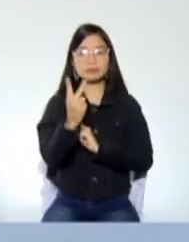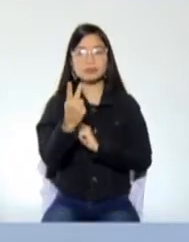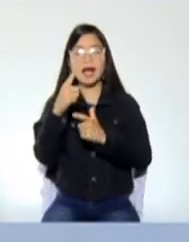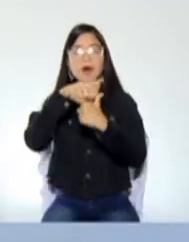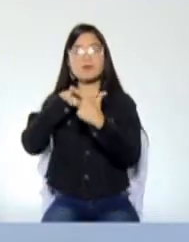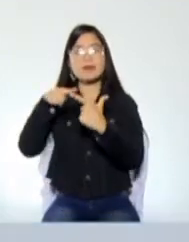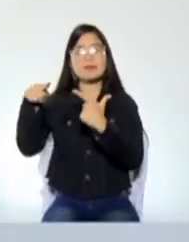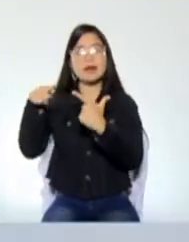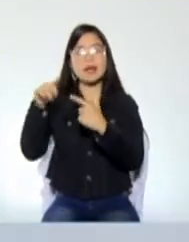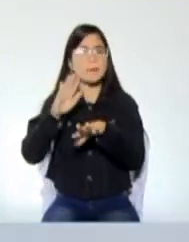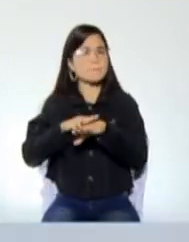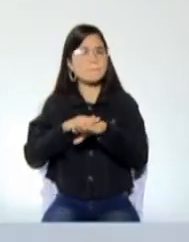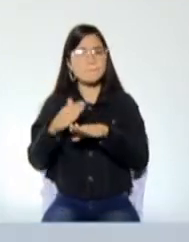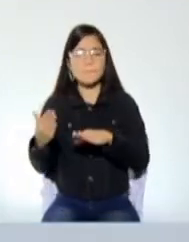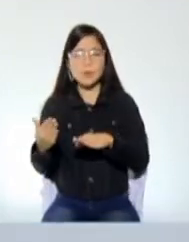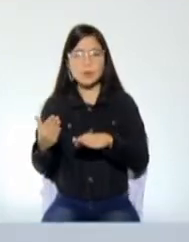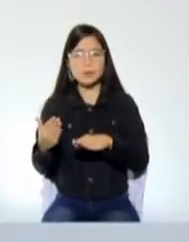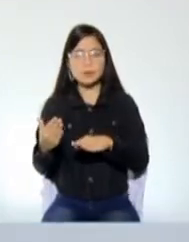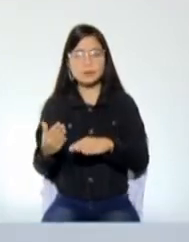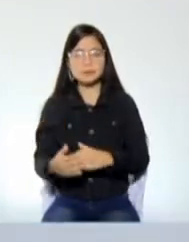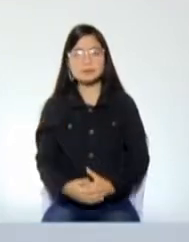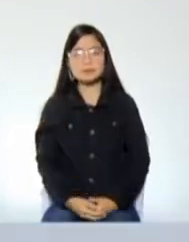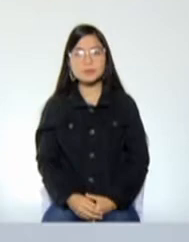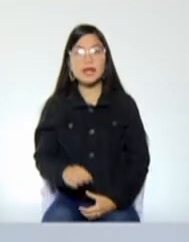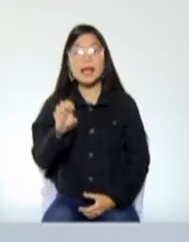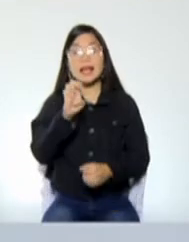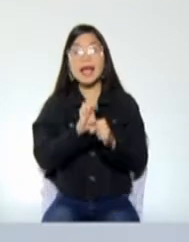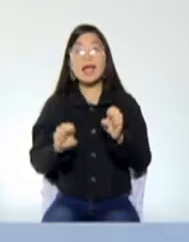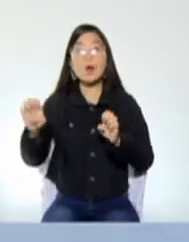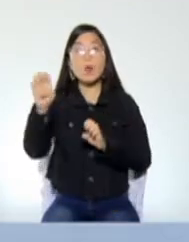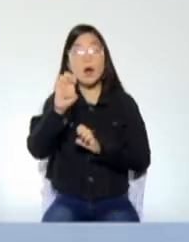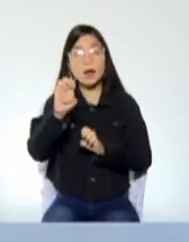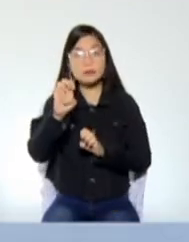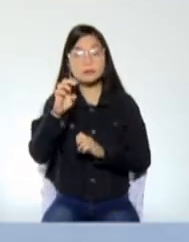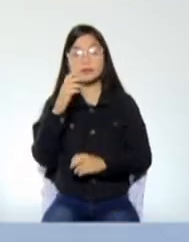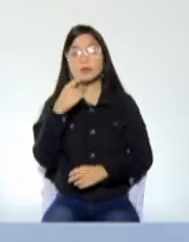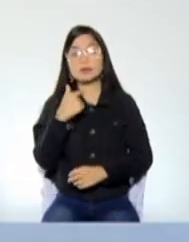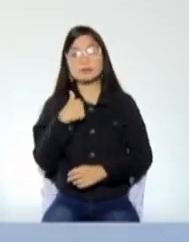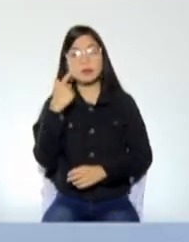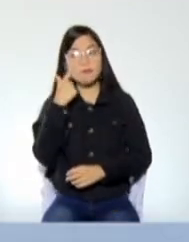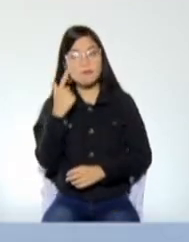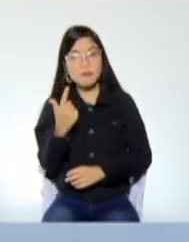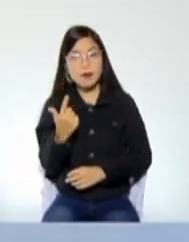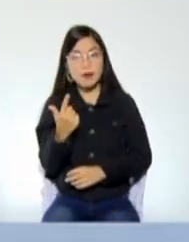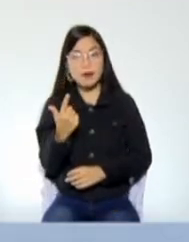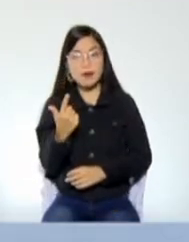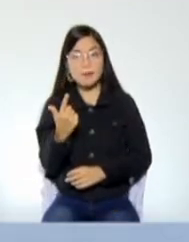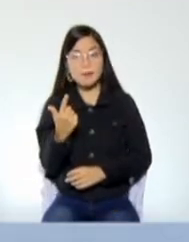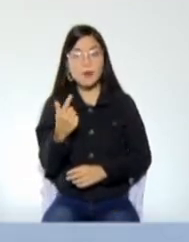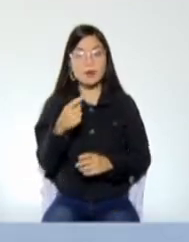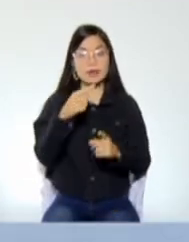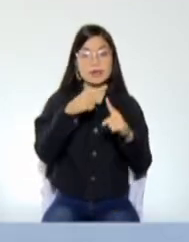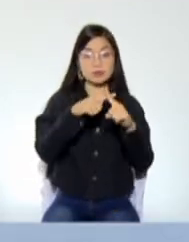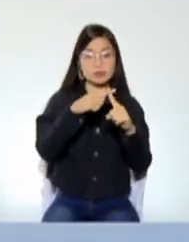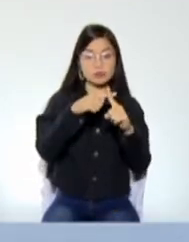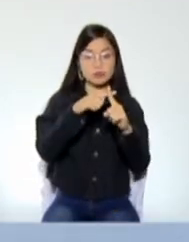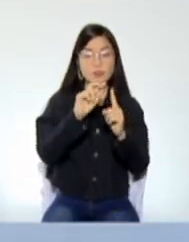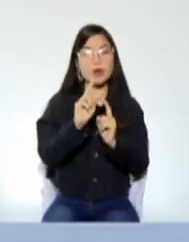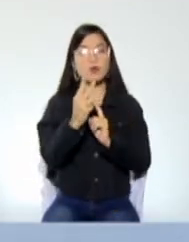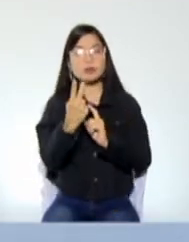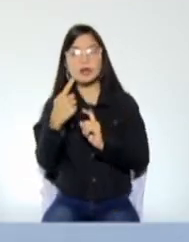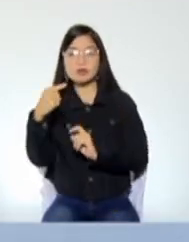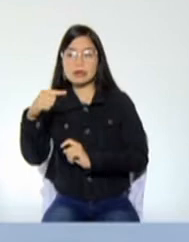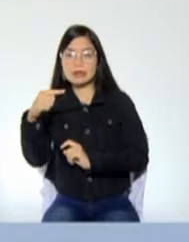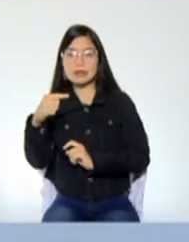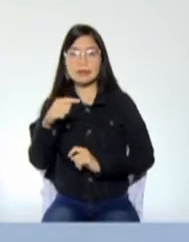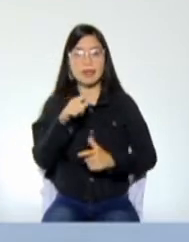nosotros observamos en las ecuaciones que lo contrario a una suma era una resta, lo contrario a una división era